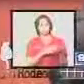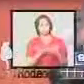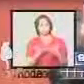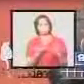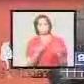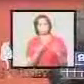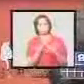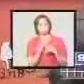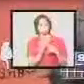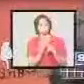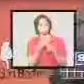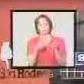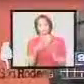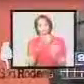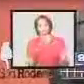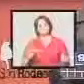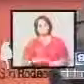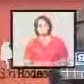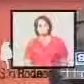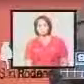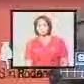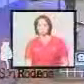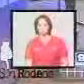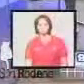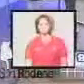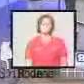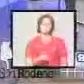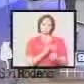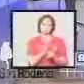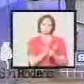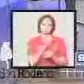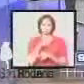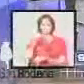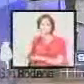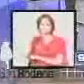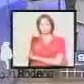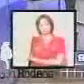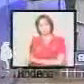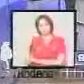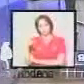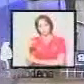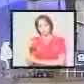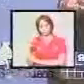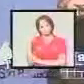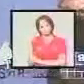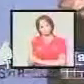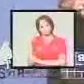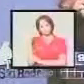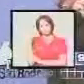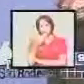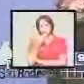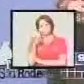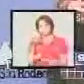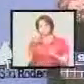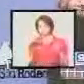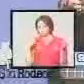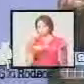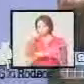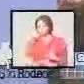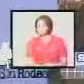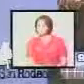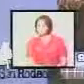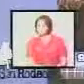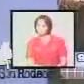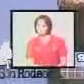una buena condición para pagar, ¿verdad? Definitivamente. Tenemos a don Walter Campos, que nos llama de Cartago. Muy buenas noches, don Walter.